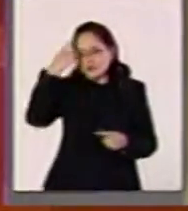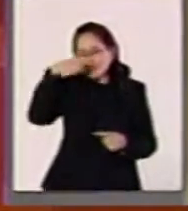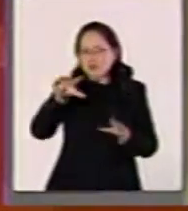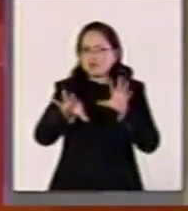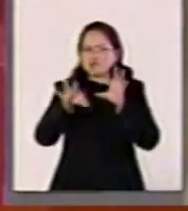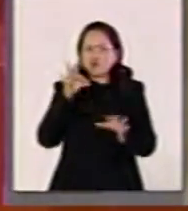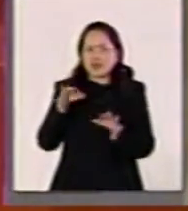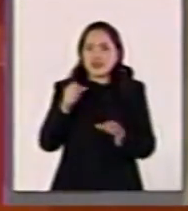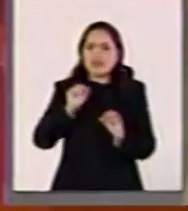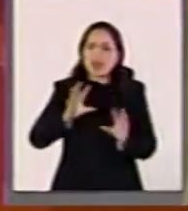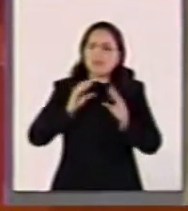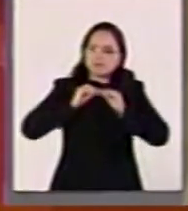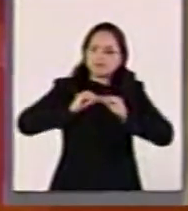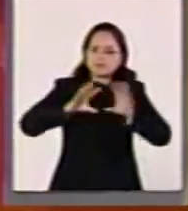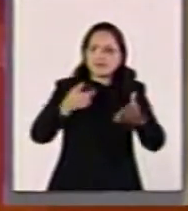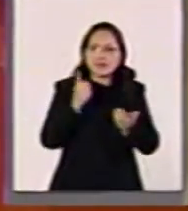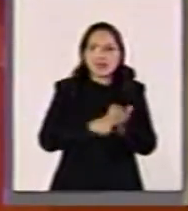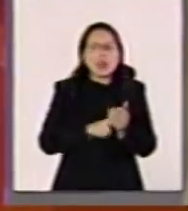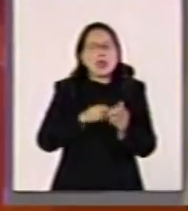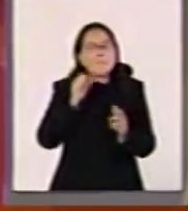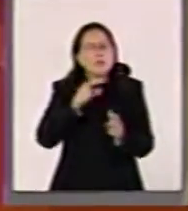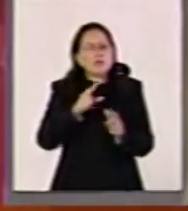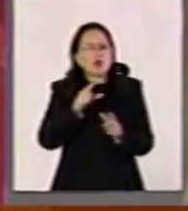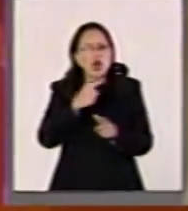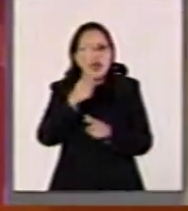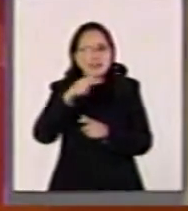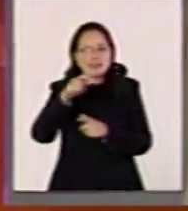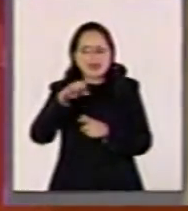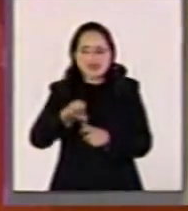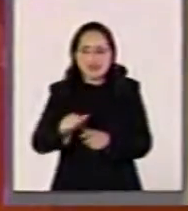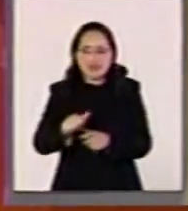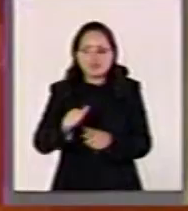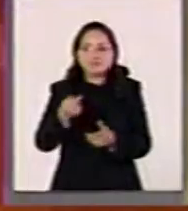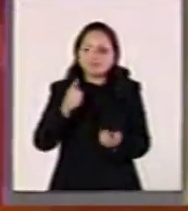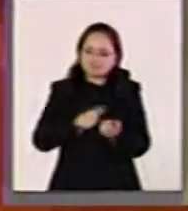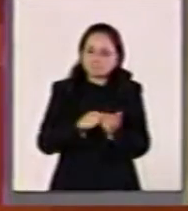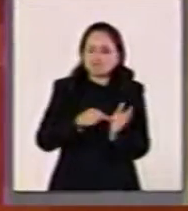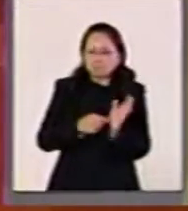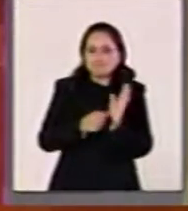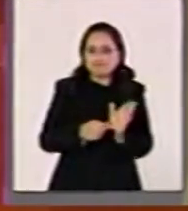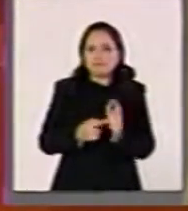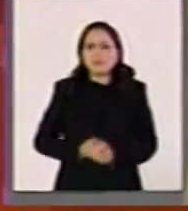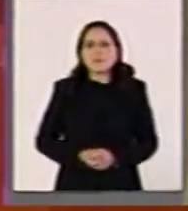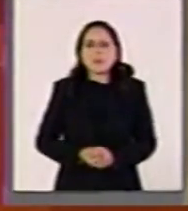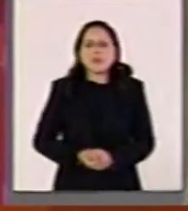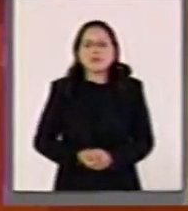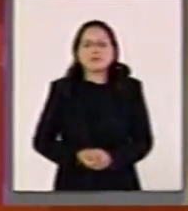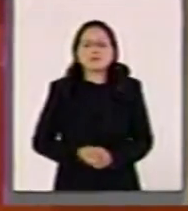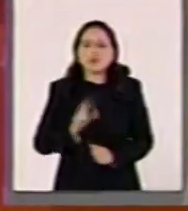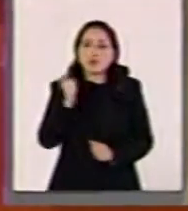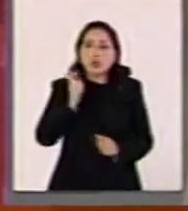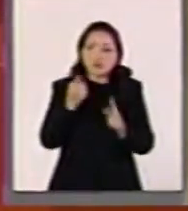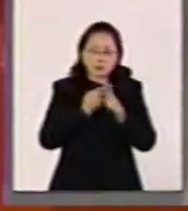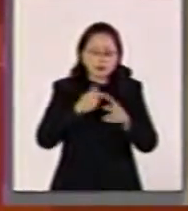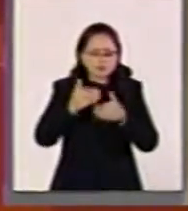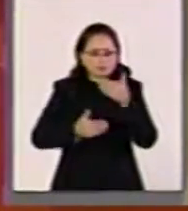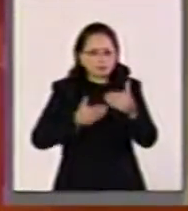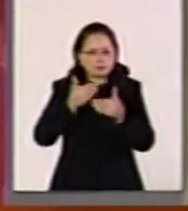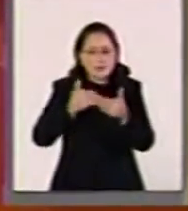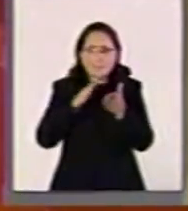quedara publicada en la Gaceta en función de los términos de la ley. Desde el inicio del proceso, toda la